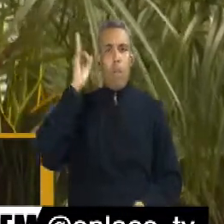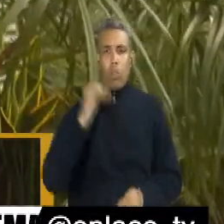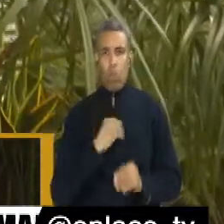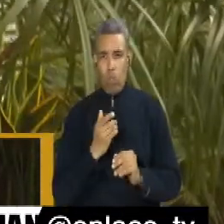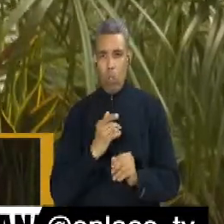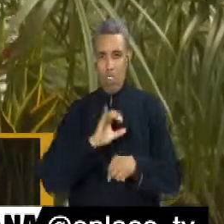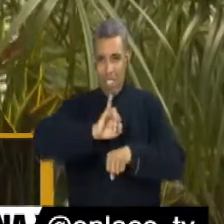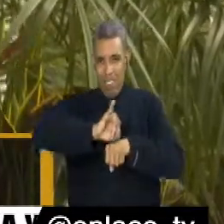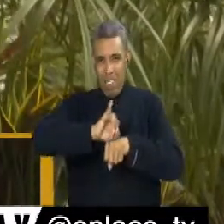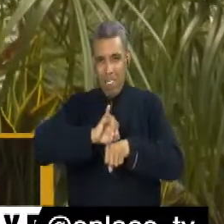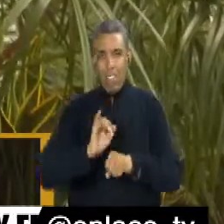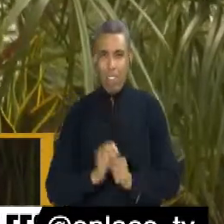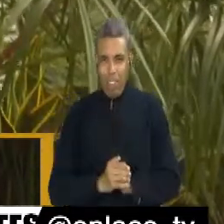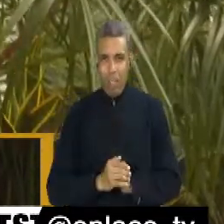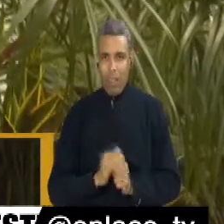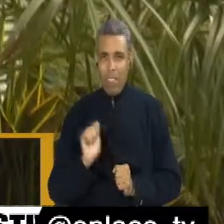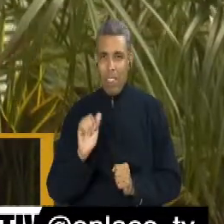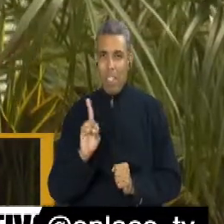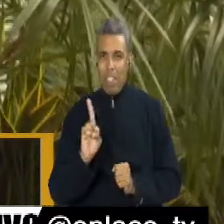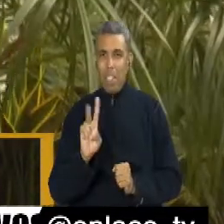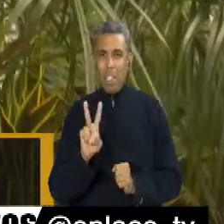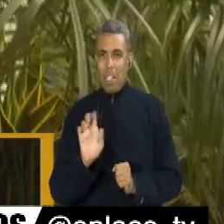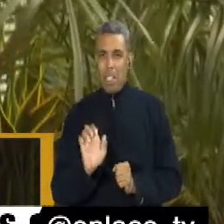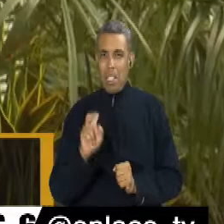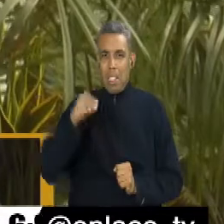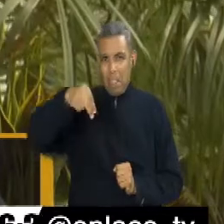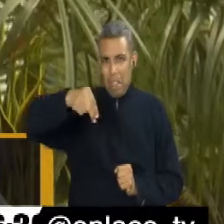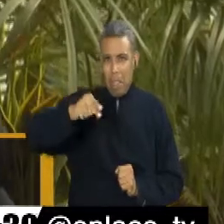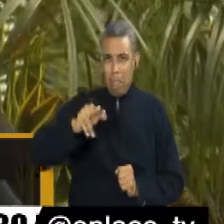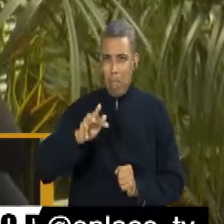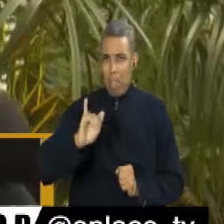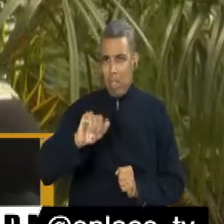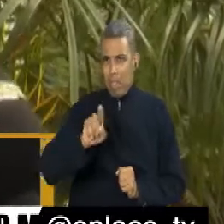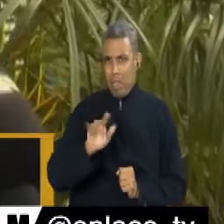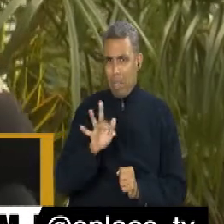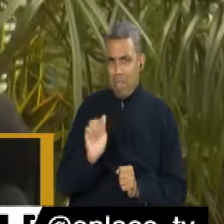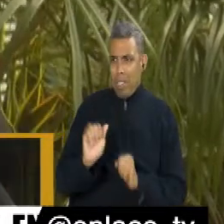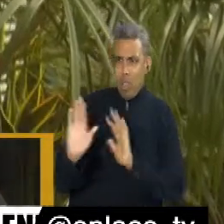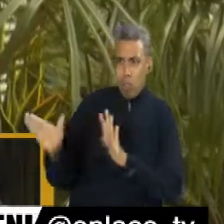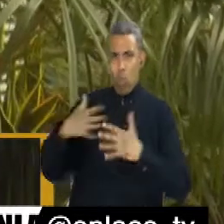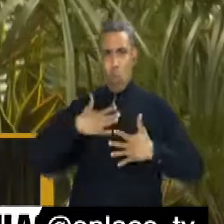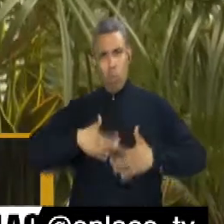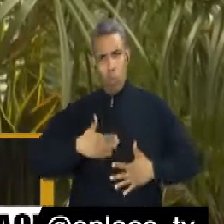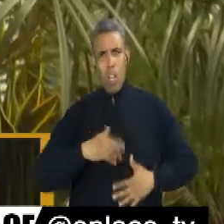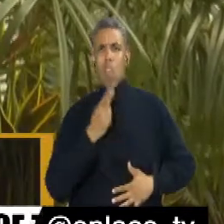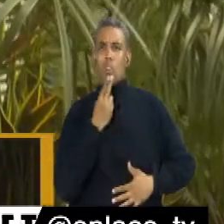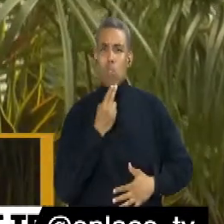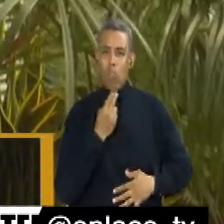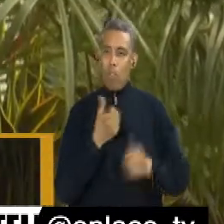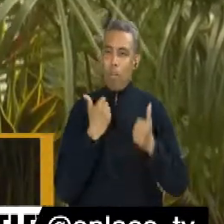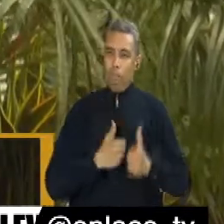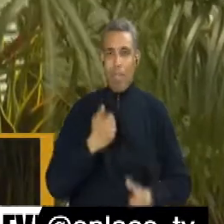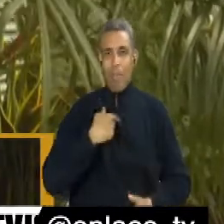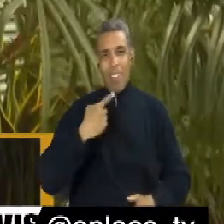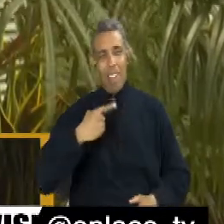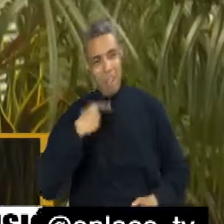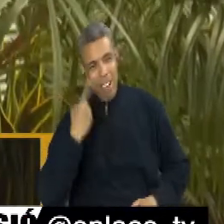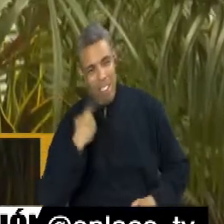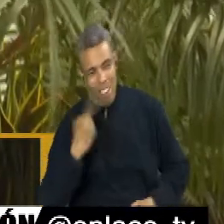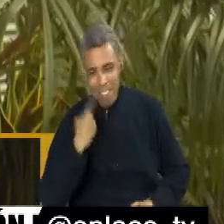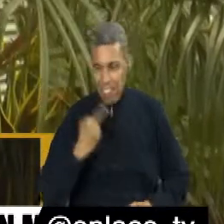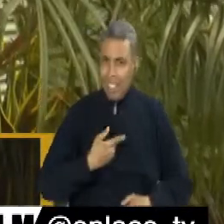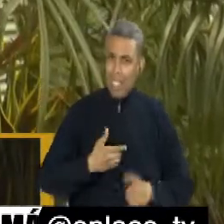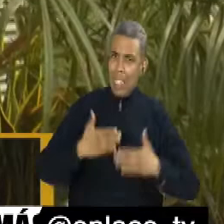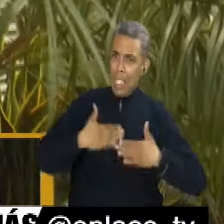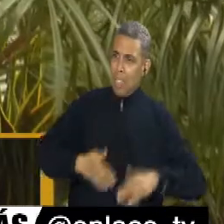profesor estaba laborando como ministro, como pastor de iglesia. Él es una persona calmada, es una persona risueña, con un alto